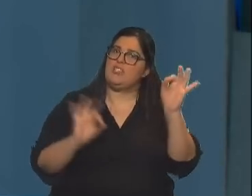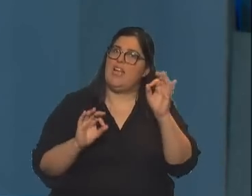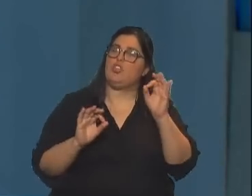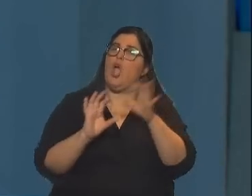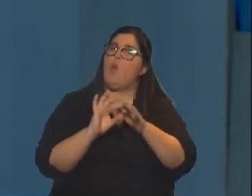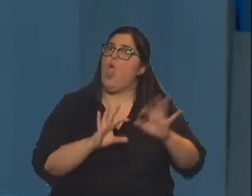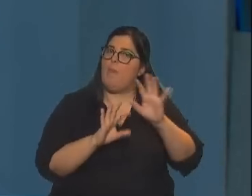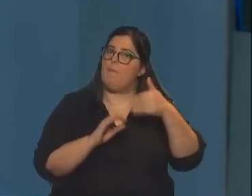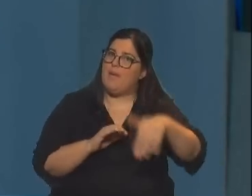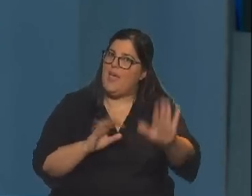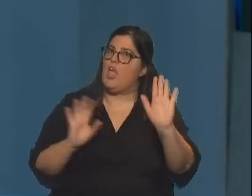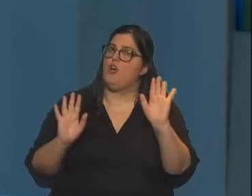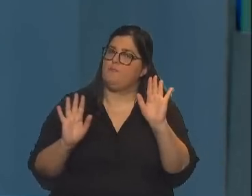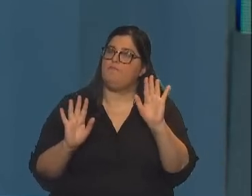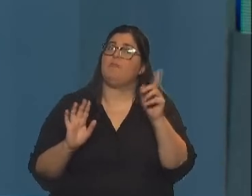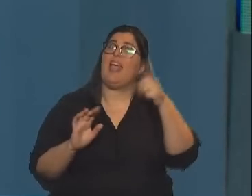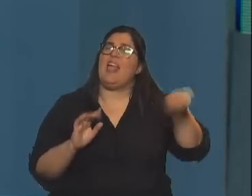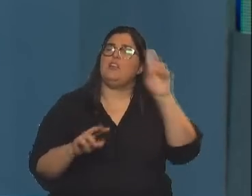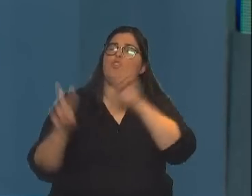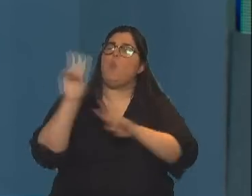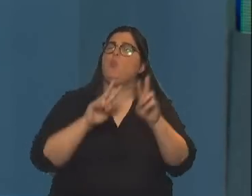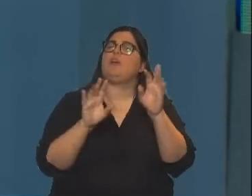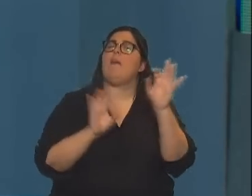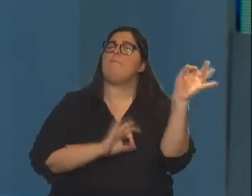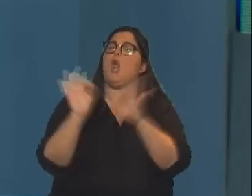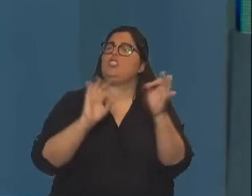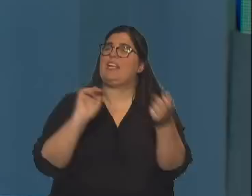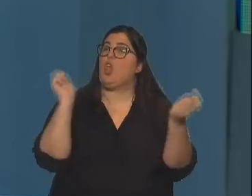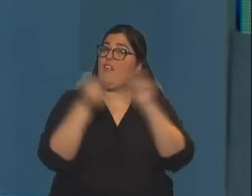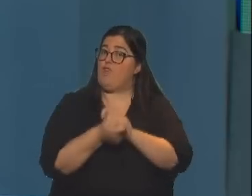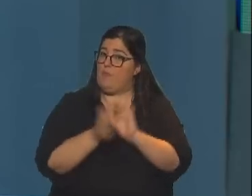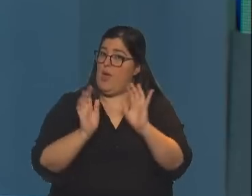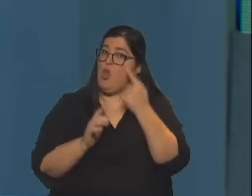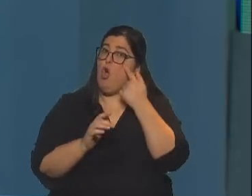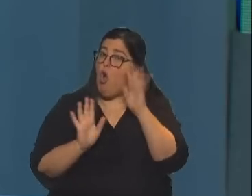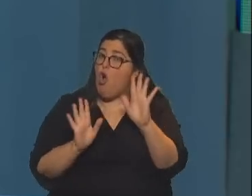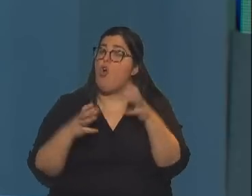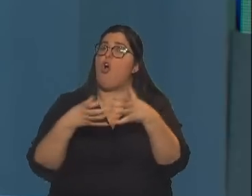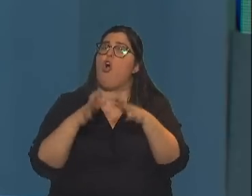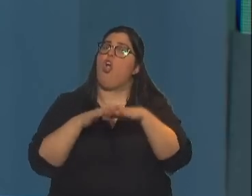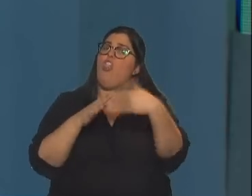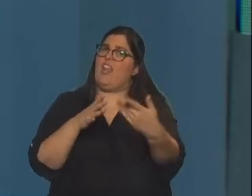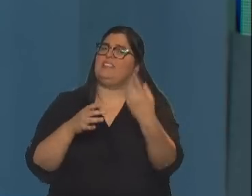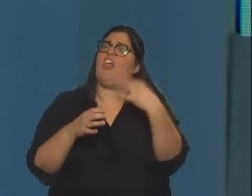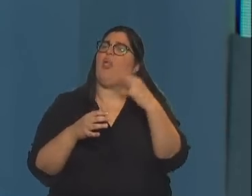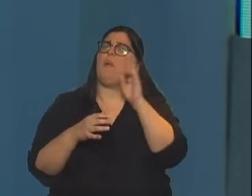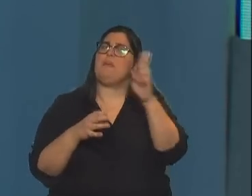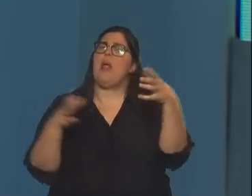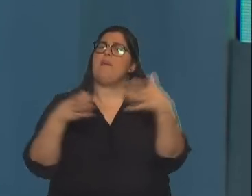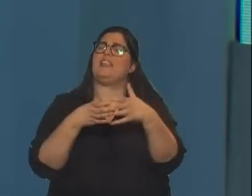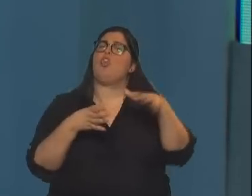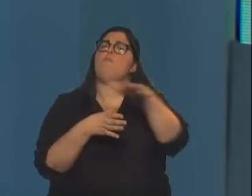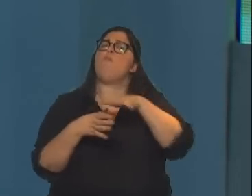de aquí en adelante. Digamos, ellos buscan reformar ese proyecto. Atención con lo que haga la derecha. Creo que hay que mirar mucho al Partido Popular Europeo y a las